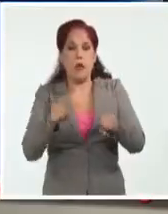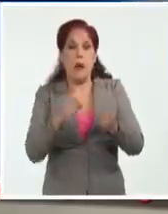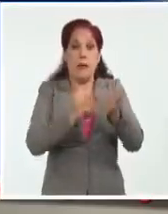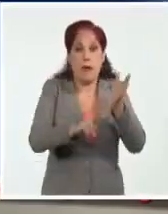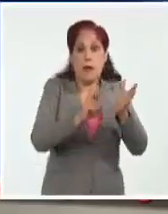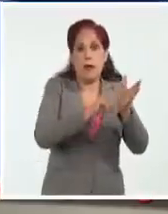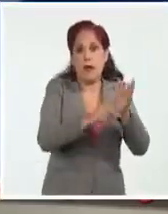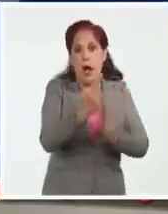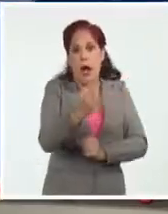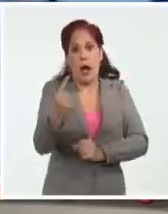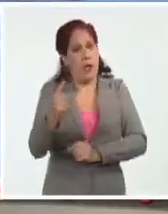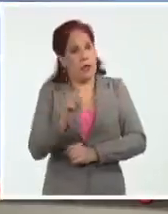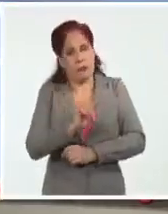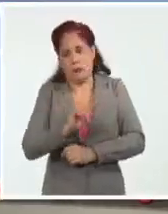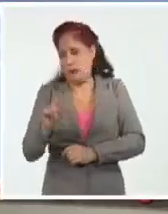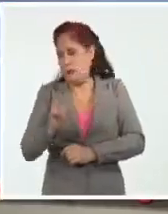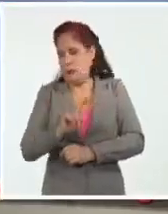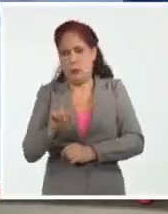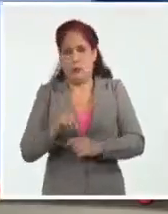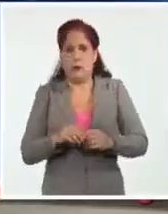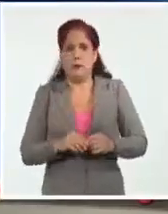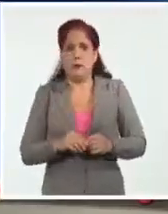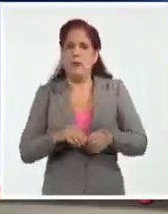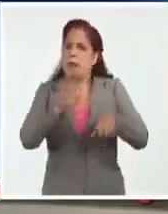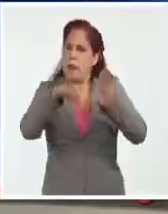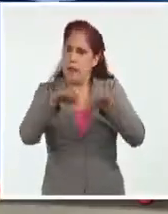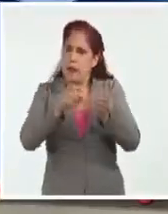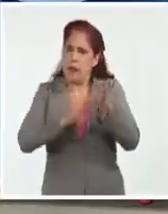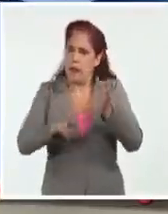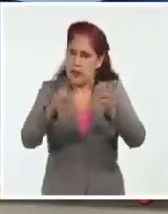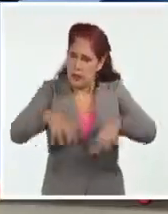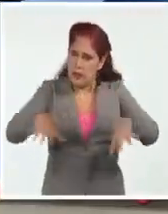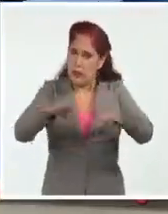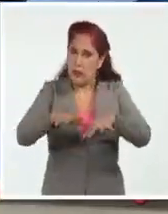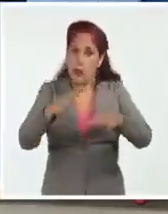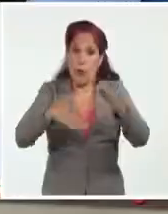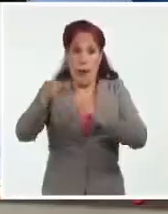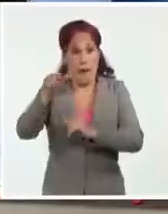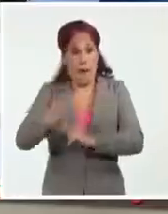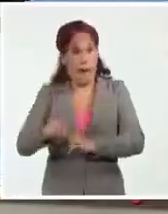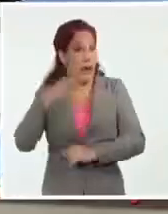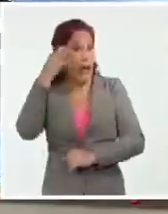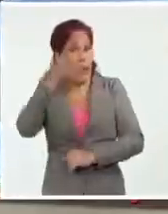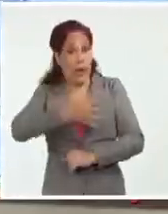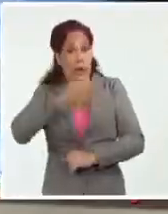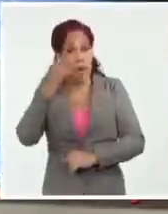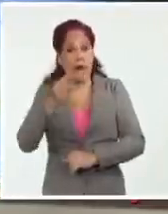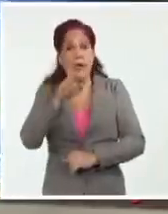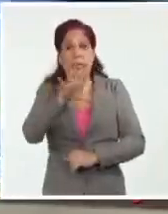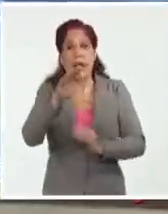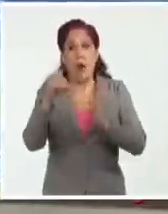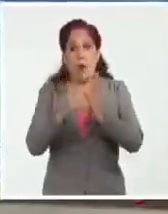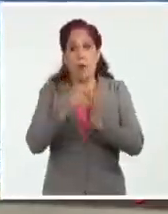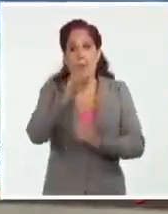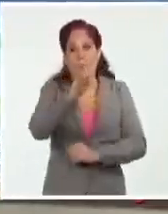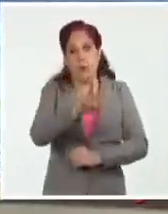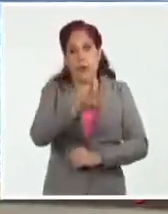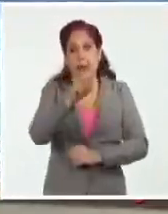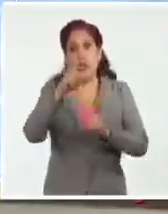entrega, en palabras de la propia titular del sector. Miren, la ministra explicó que se necesitarían unas